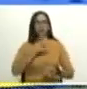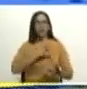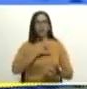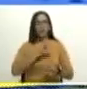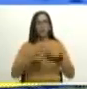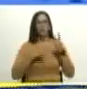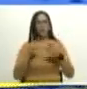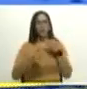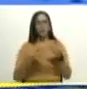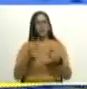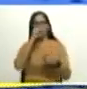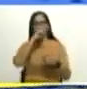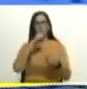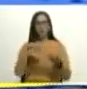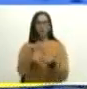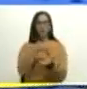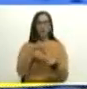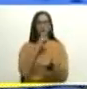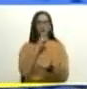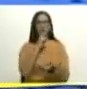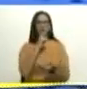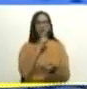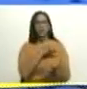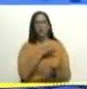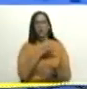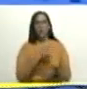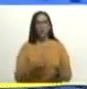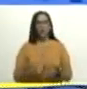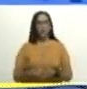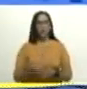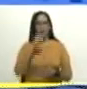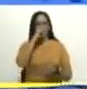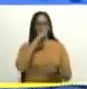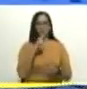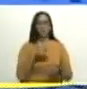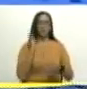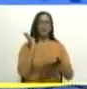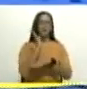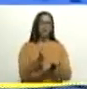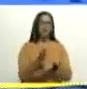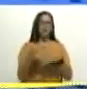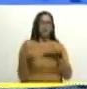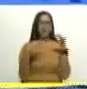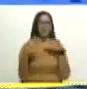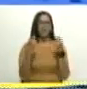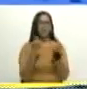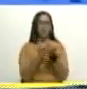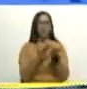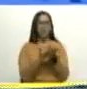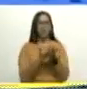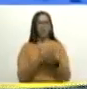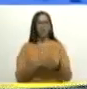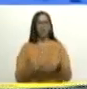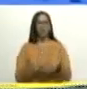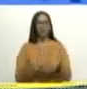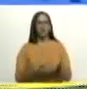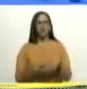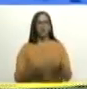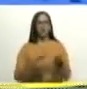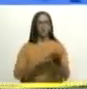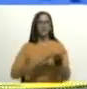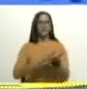de estos años de dificultades y dolor, años de sanciones y de guerra económica. De